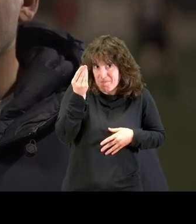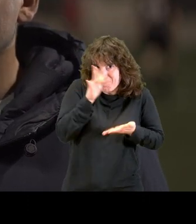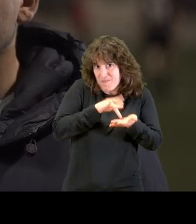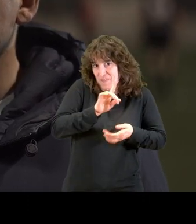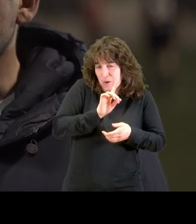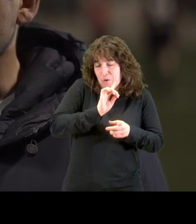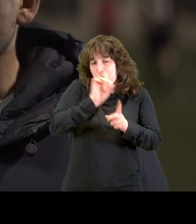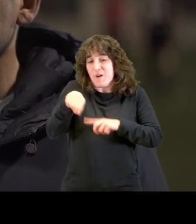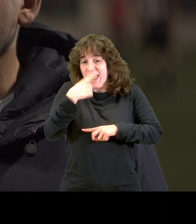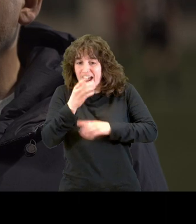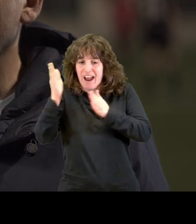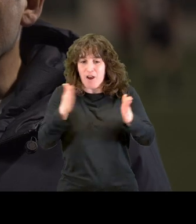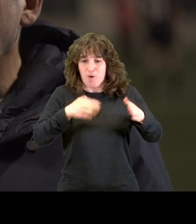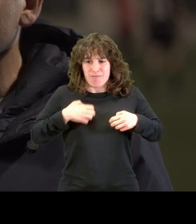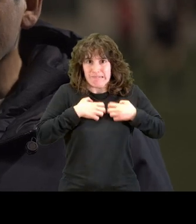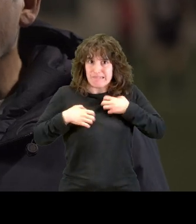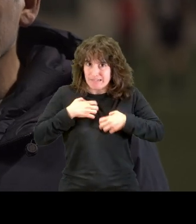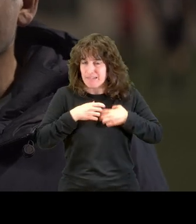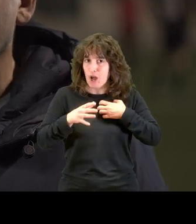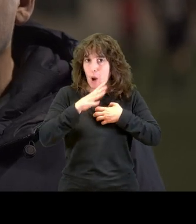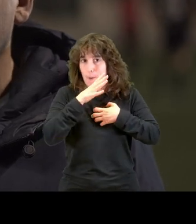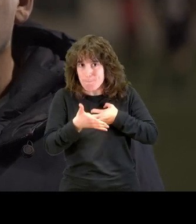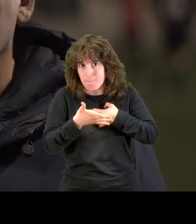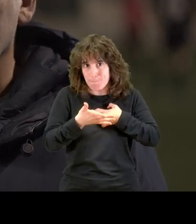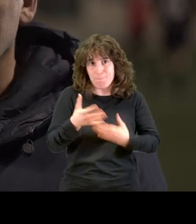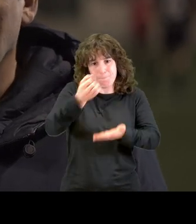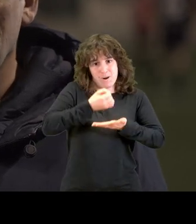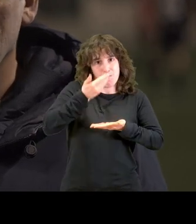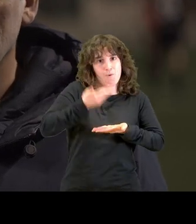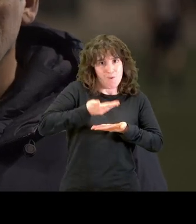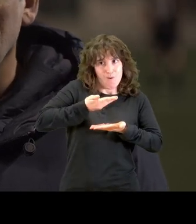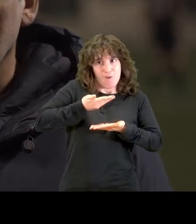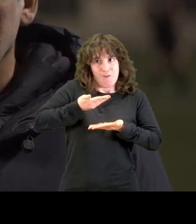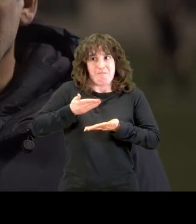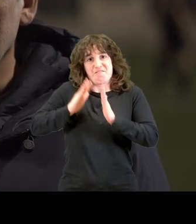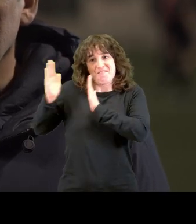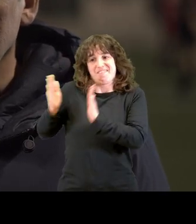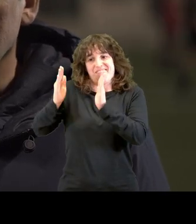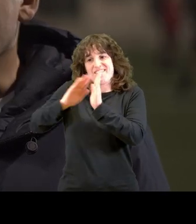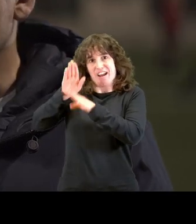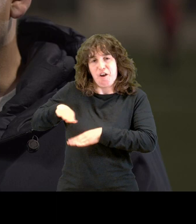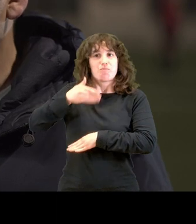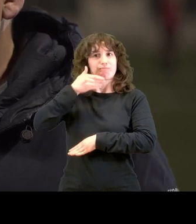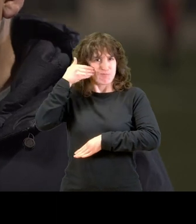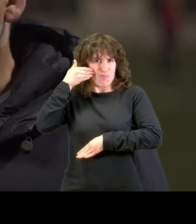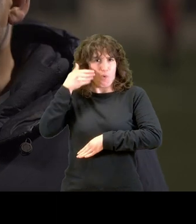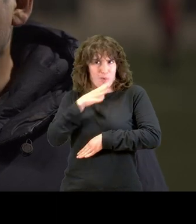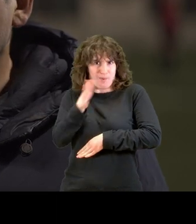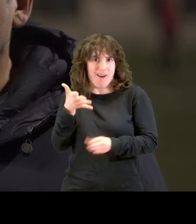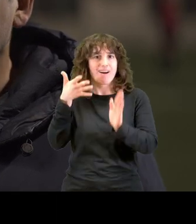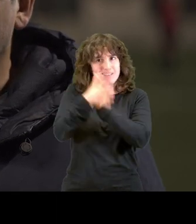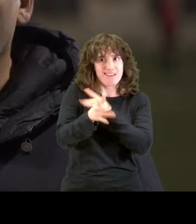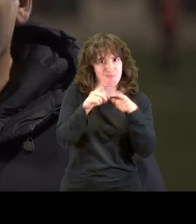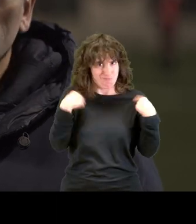esperaba en absoluto. Después, algo abrumado por la importancia de este galardón. Y finalmente, orgulloso,